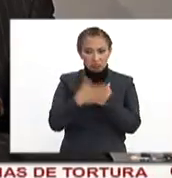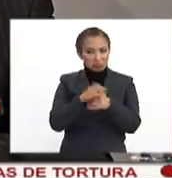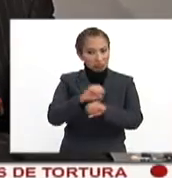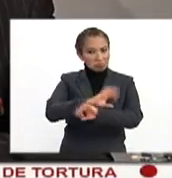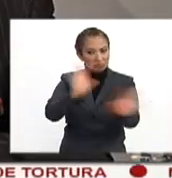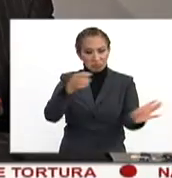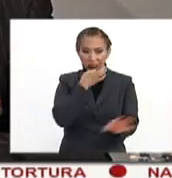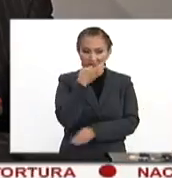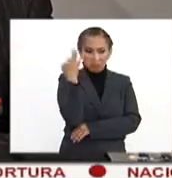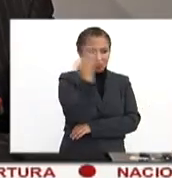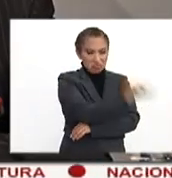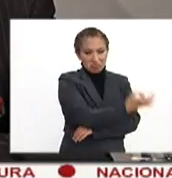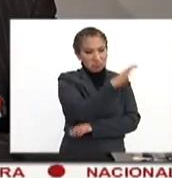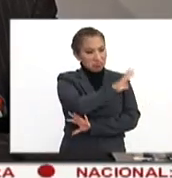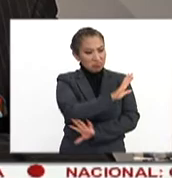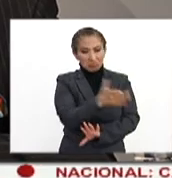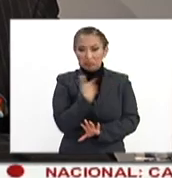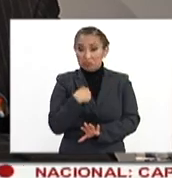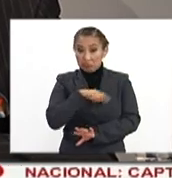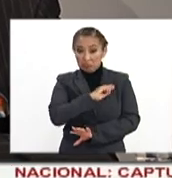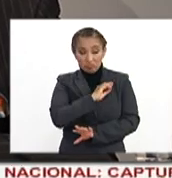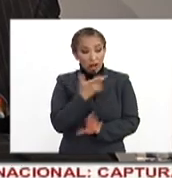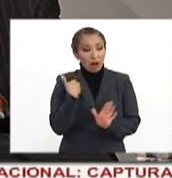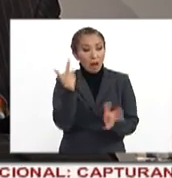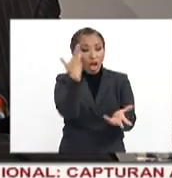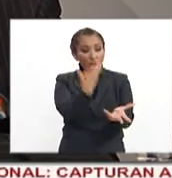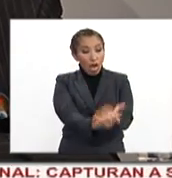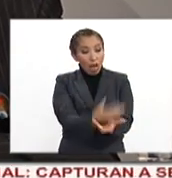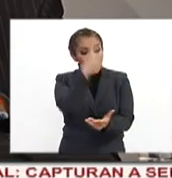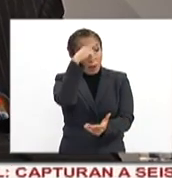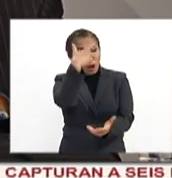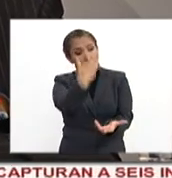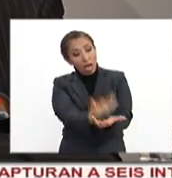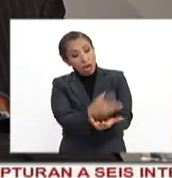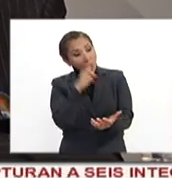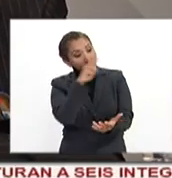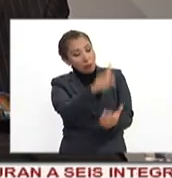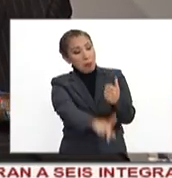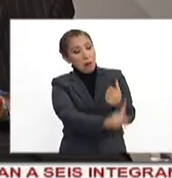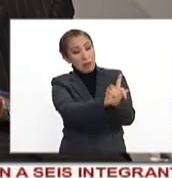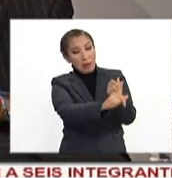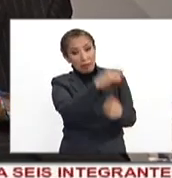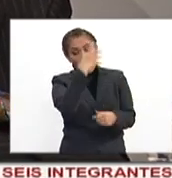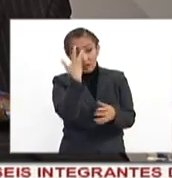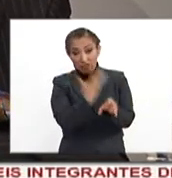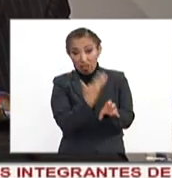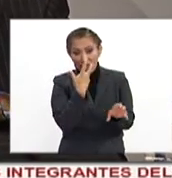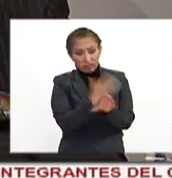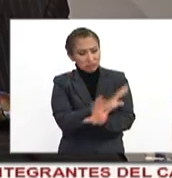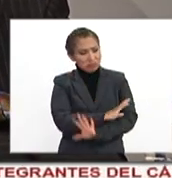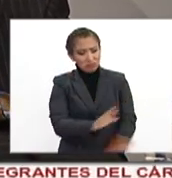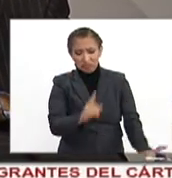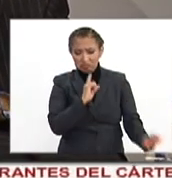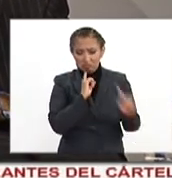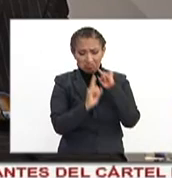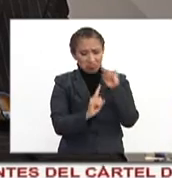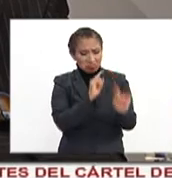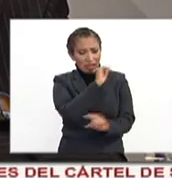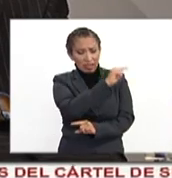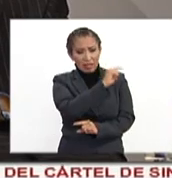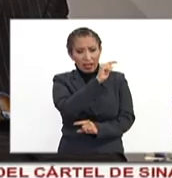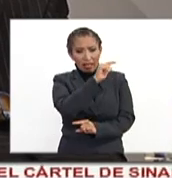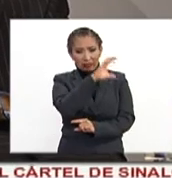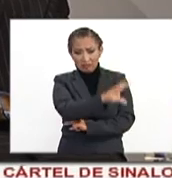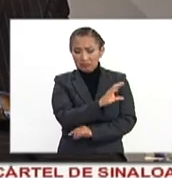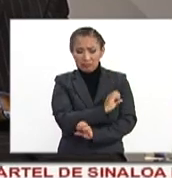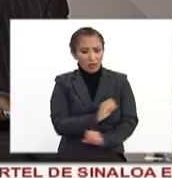El mensaje claro es: no vamos a paralizarnos frente al reto que tenemos en la renegociación en